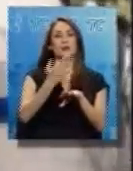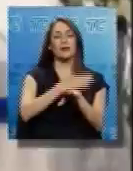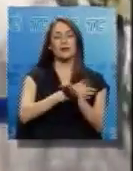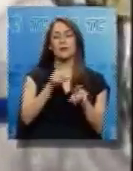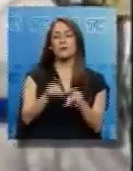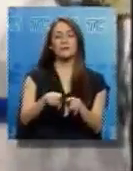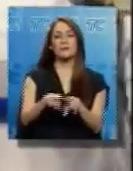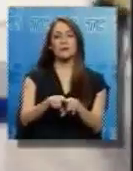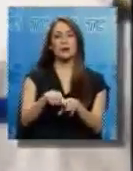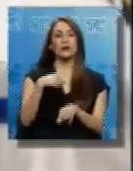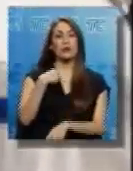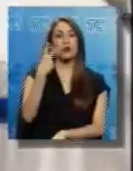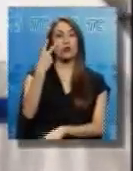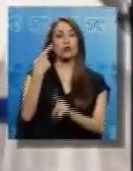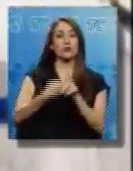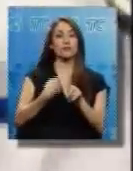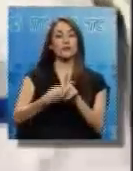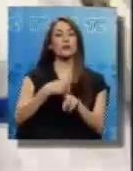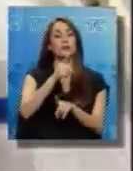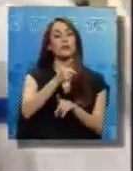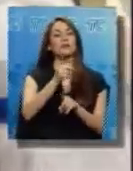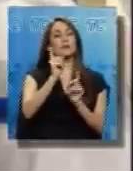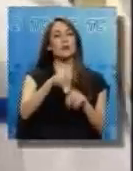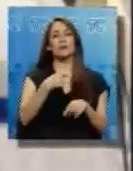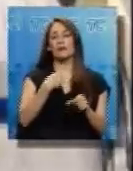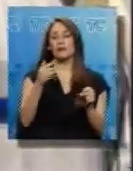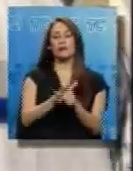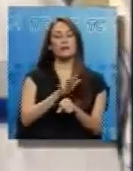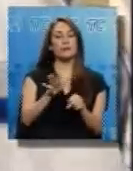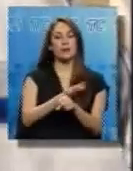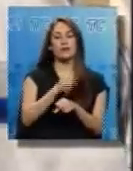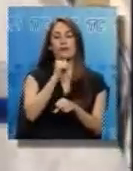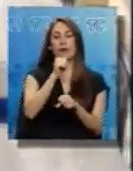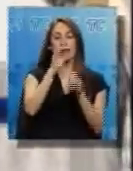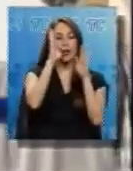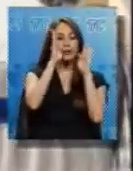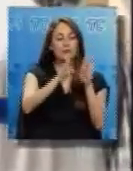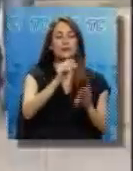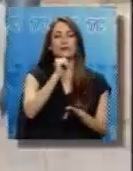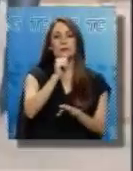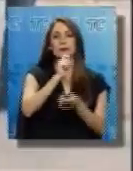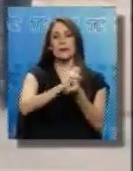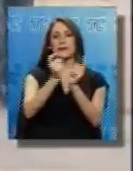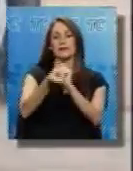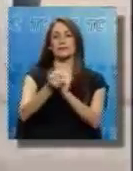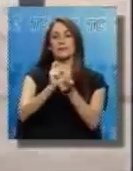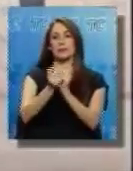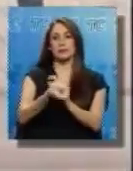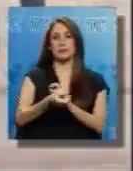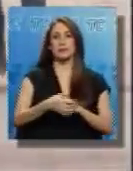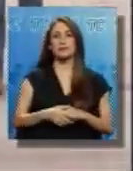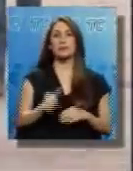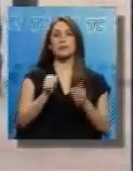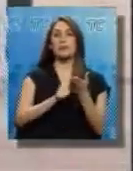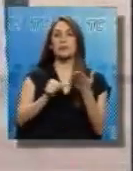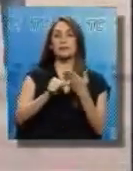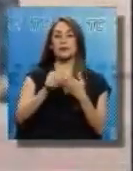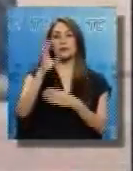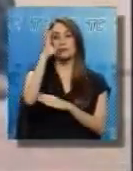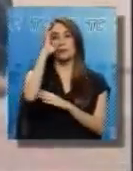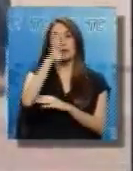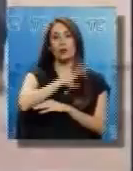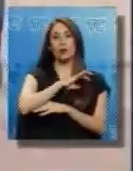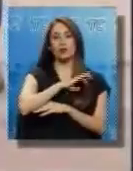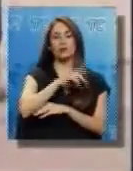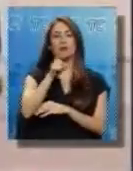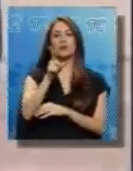es lo mismo, yo pedí hace dos meses renuncia a mi ministro, pero he estado tan ocupado que no había podido hacer todos los cambios. El ministro del Interior se pronunció sobre el caso